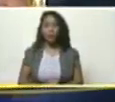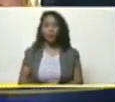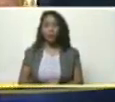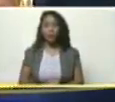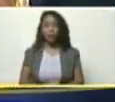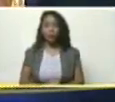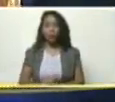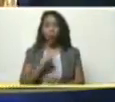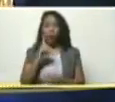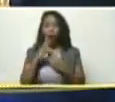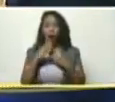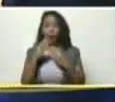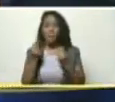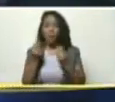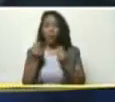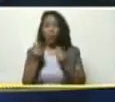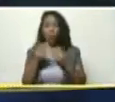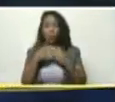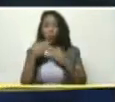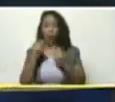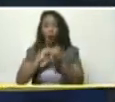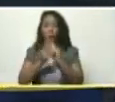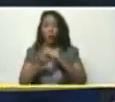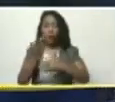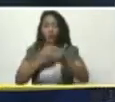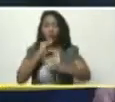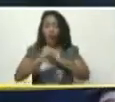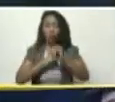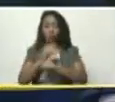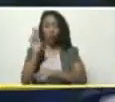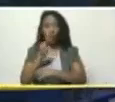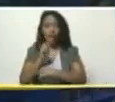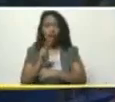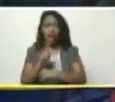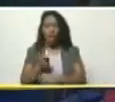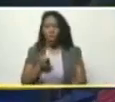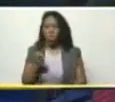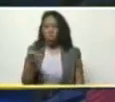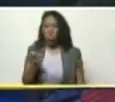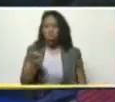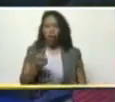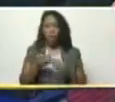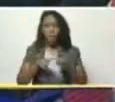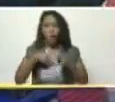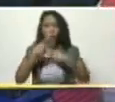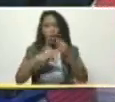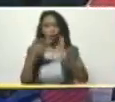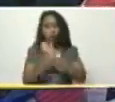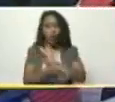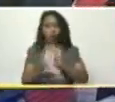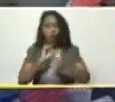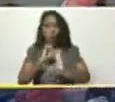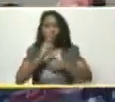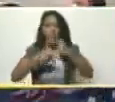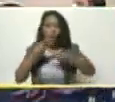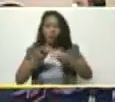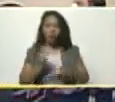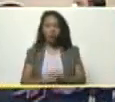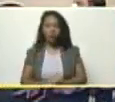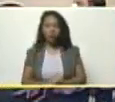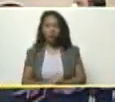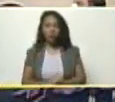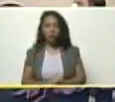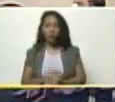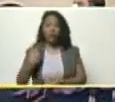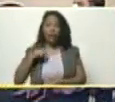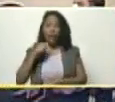Una moneda de cambio internacional no debe ser para ser utilizada en el chantaje geopolítico o político.